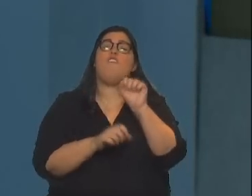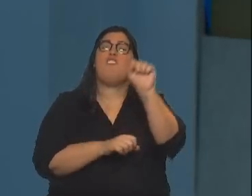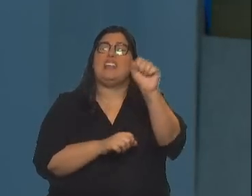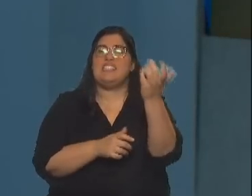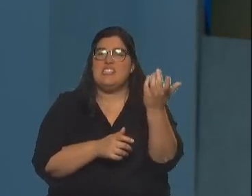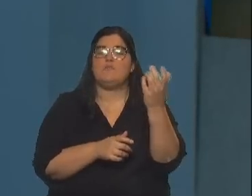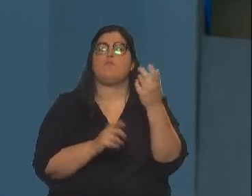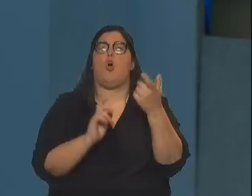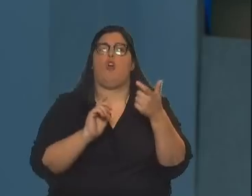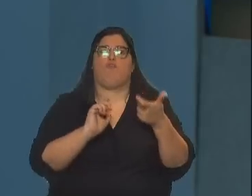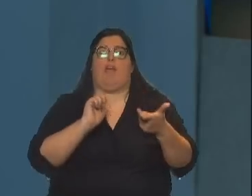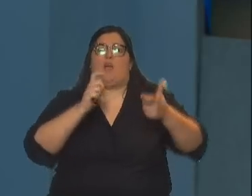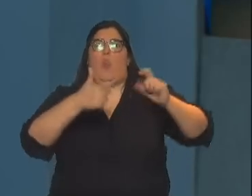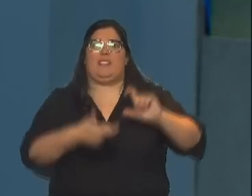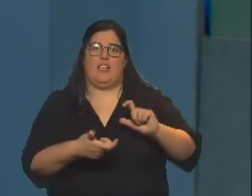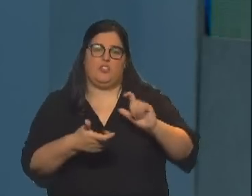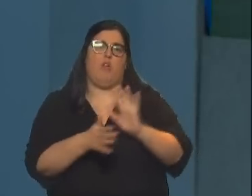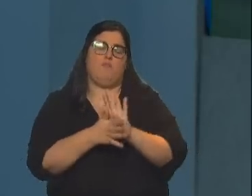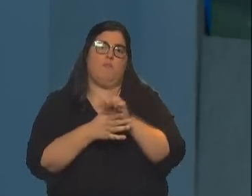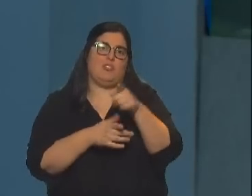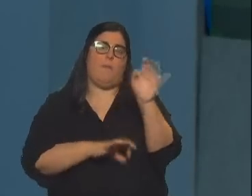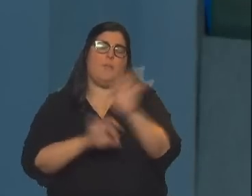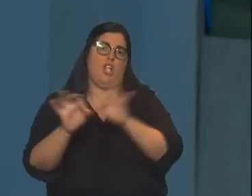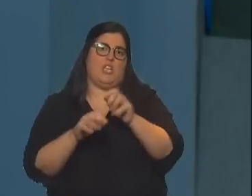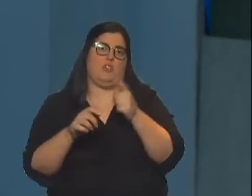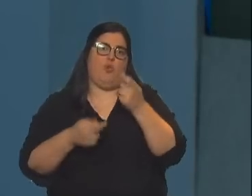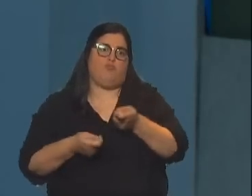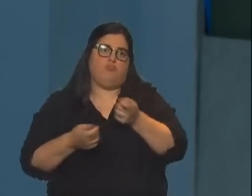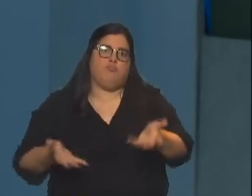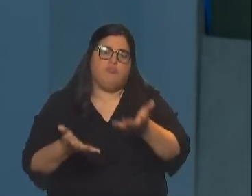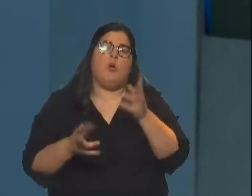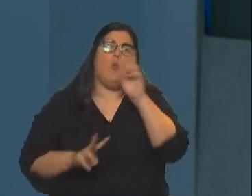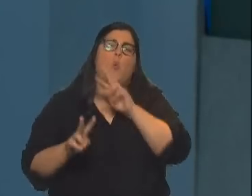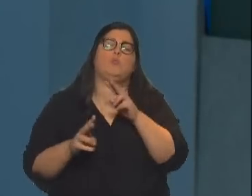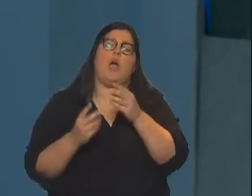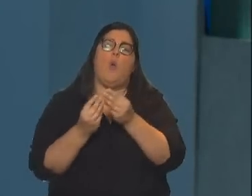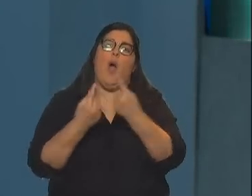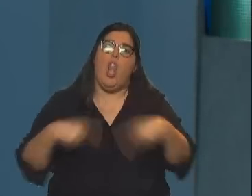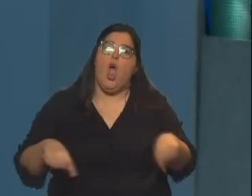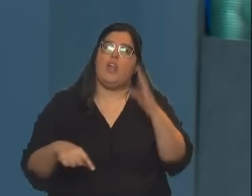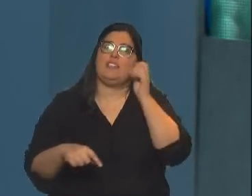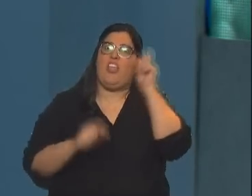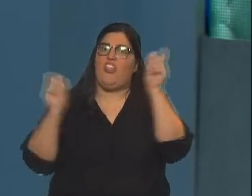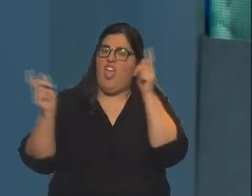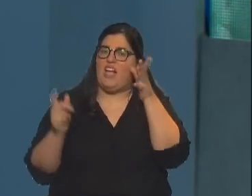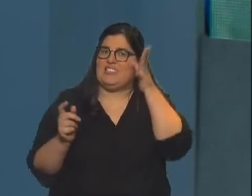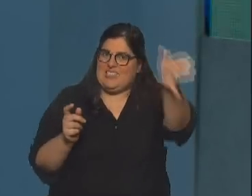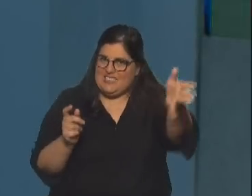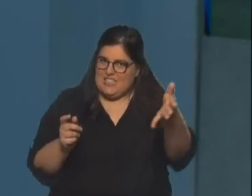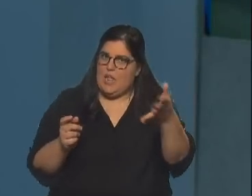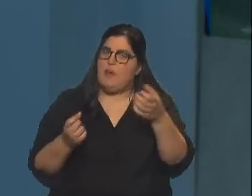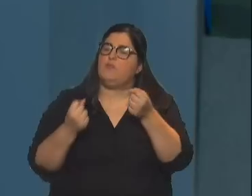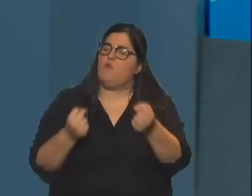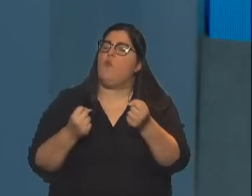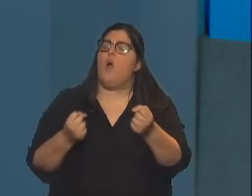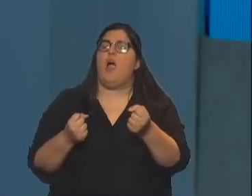son proyectos que impulsan valores y concepciones que son extremistas, que son